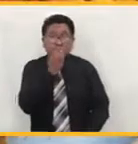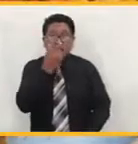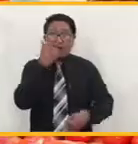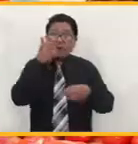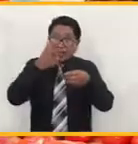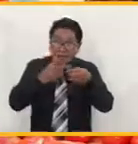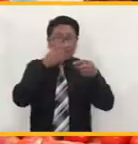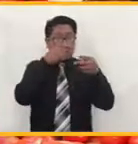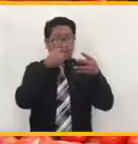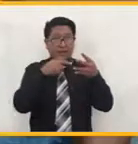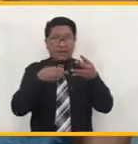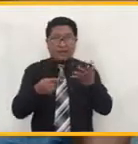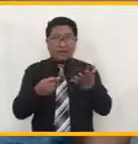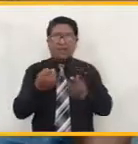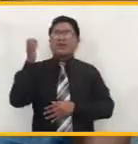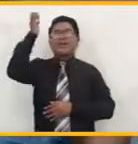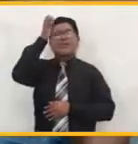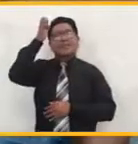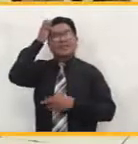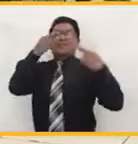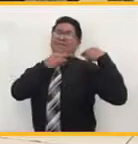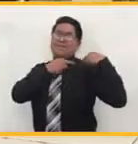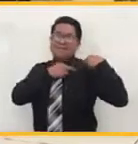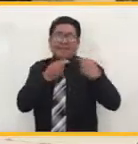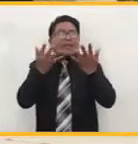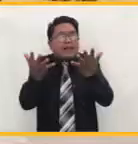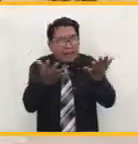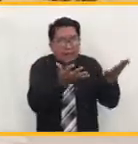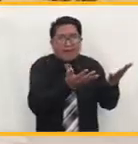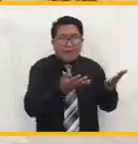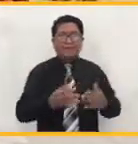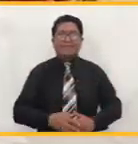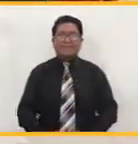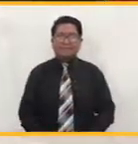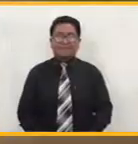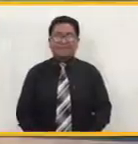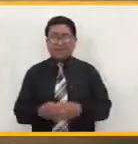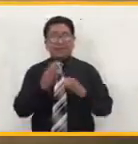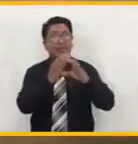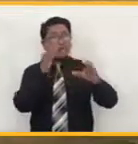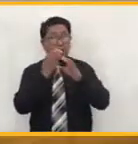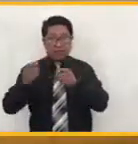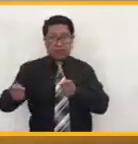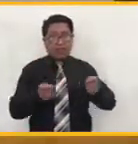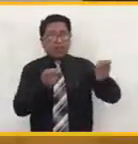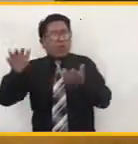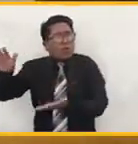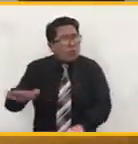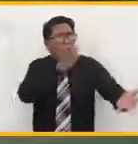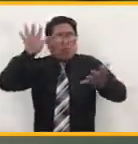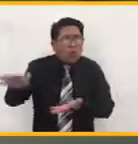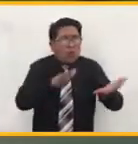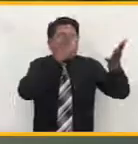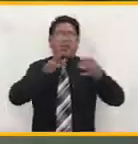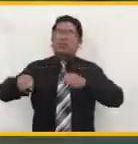el Estado garantiza el abastecimiento de alimentos, insumos e hidrocarburos. El transporte de carga y